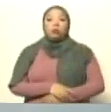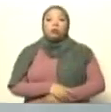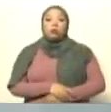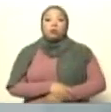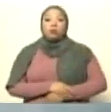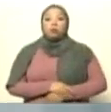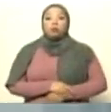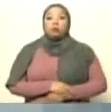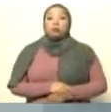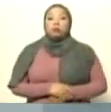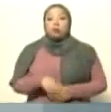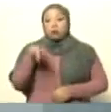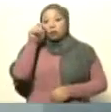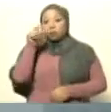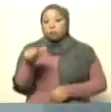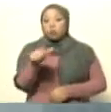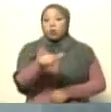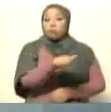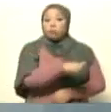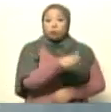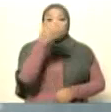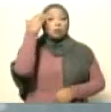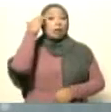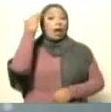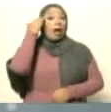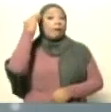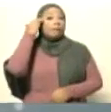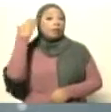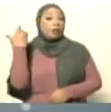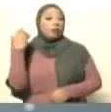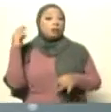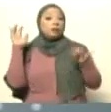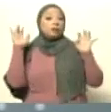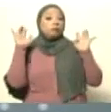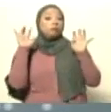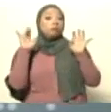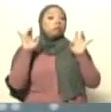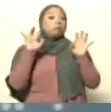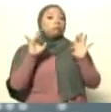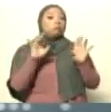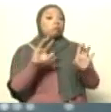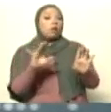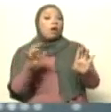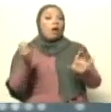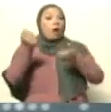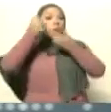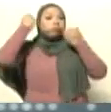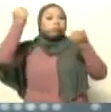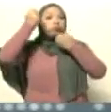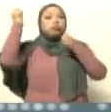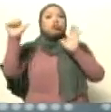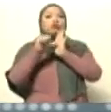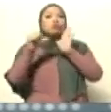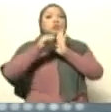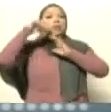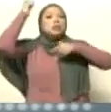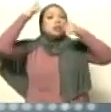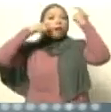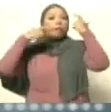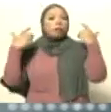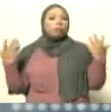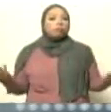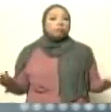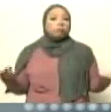Y ese pueblo sale a la calle a manifestarse, primero tímidamente, viene una represión terrible contra